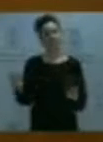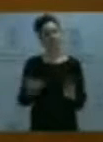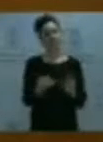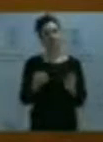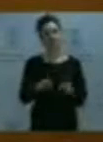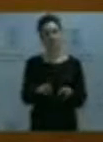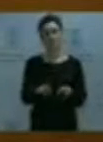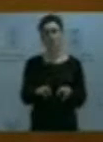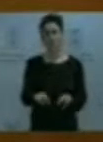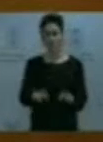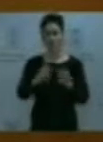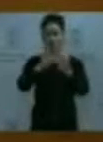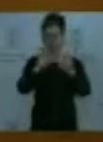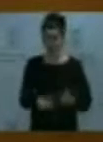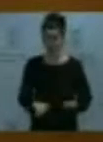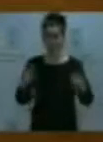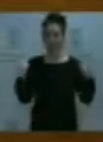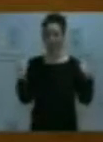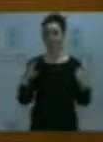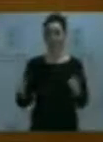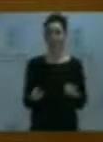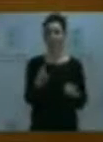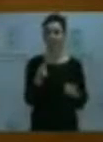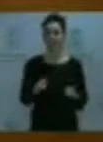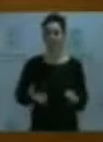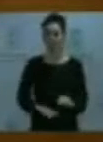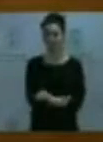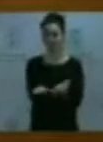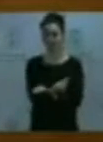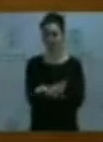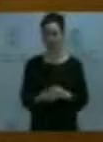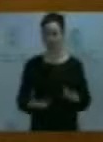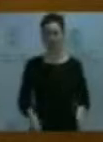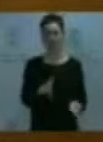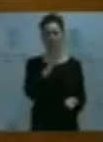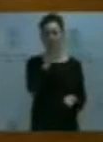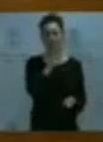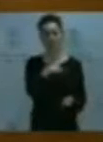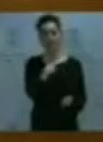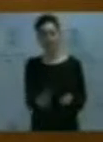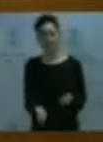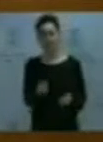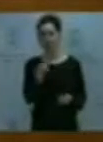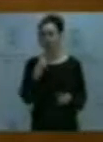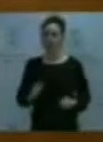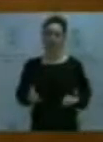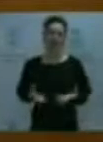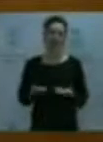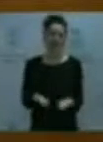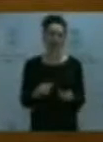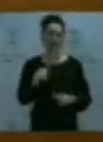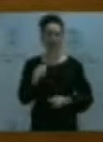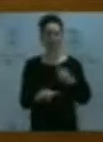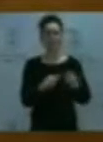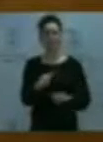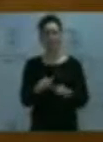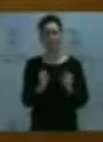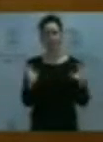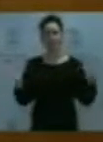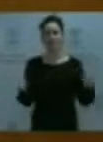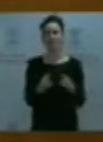hijo. Como siempre, racaneando la ayuda a las familias. Oiga, ¿pero por qué en el segundo? Pero si es